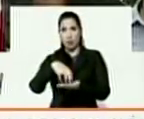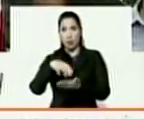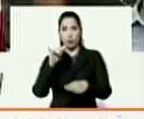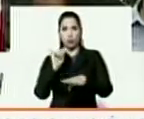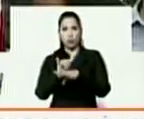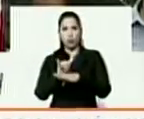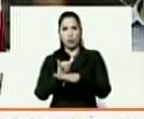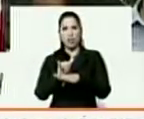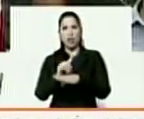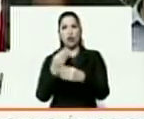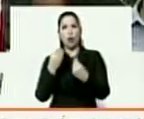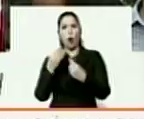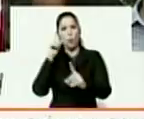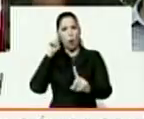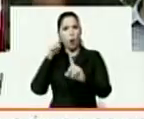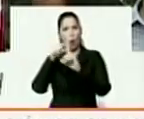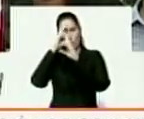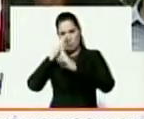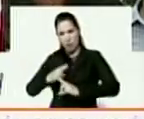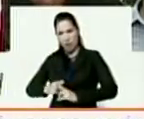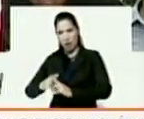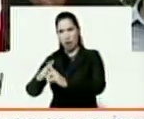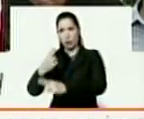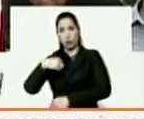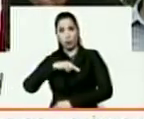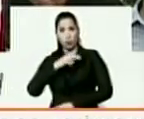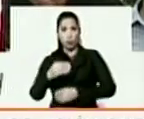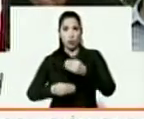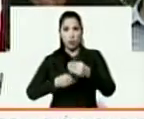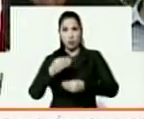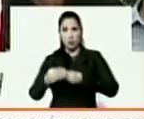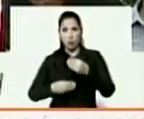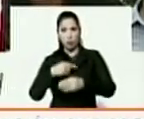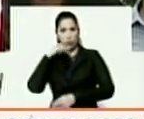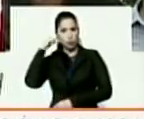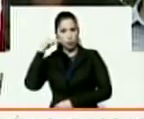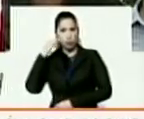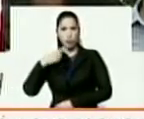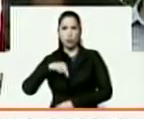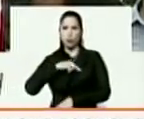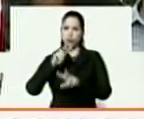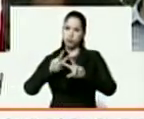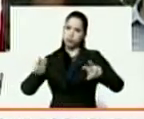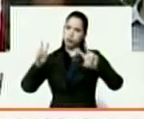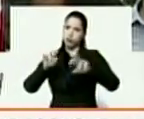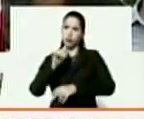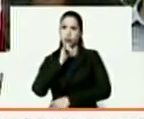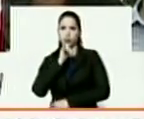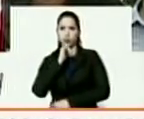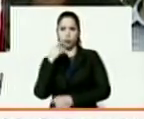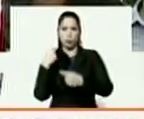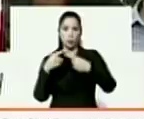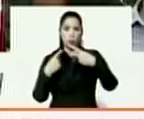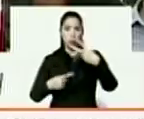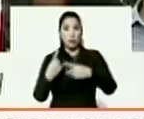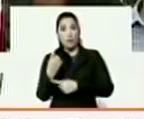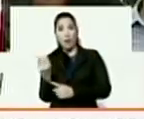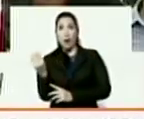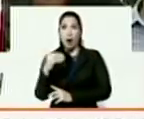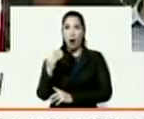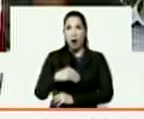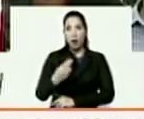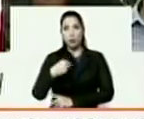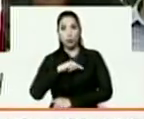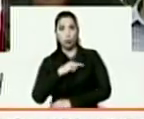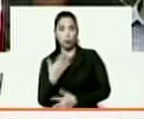haciendo al mariscal de ayacucho y hemos estado revisando nuestra agenda las cosas que están pendientes las que hemos